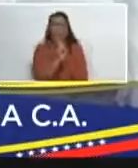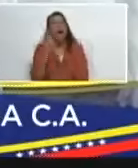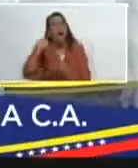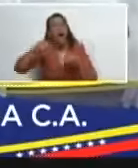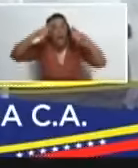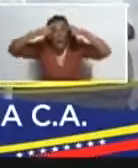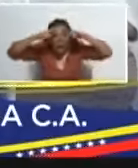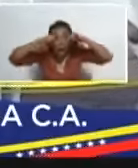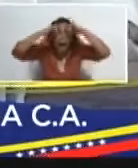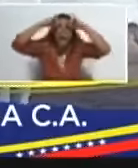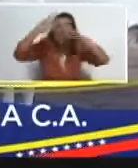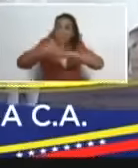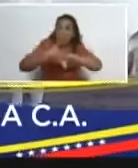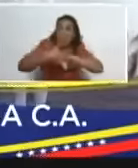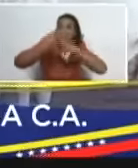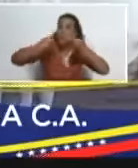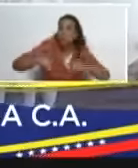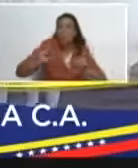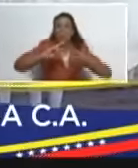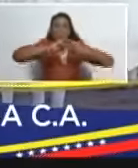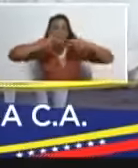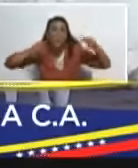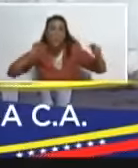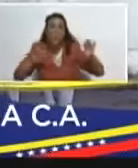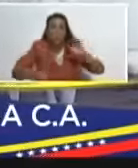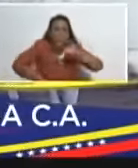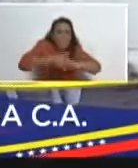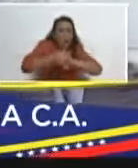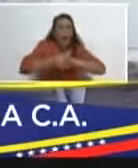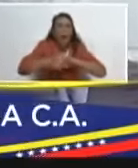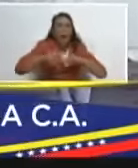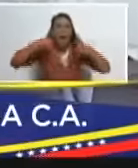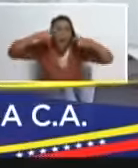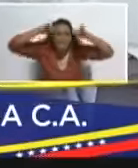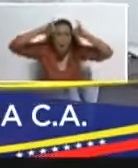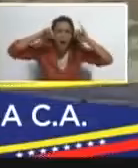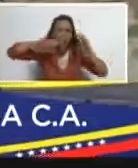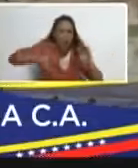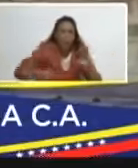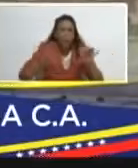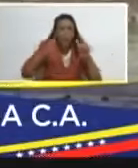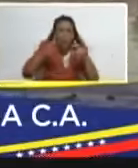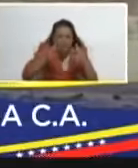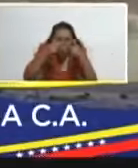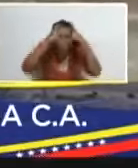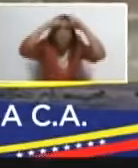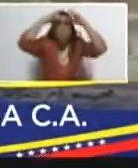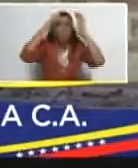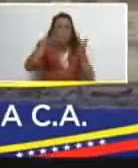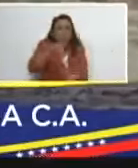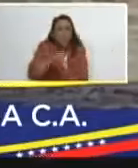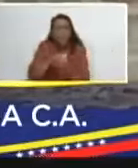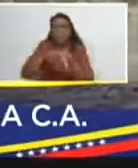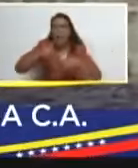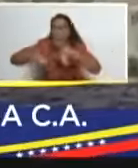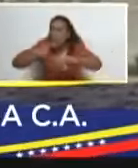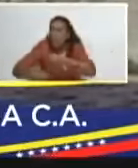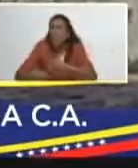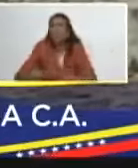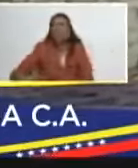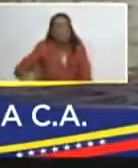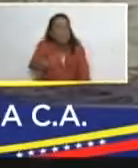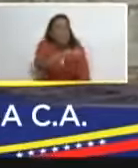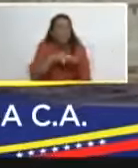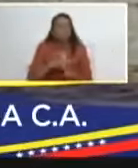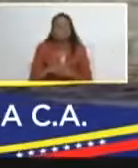es biotecnología, inseminación artificial y todo lo que una nueva generación puede tener aquí, cerquita, en el mismo